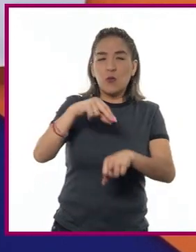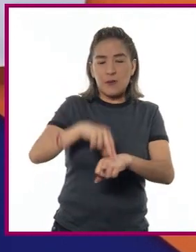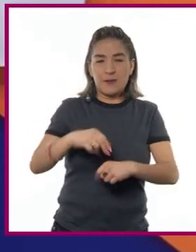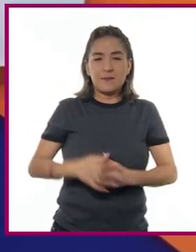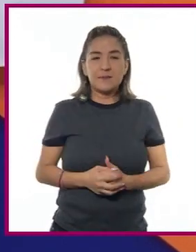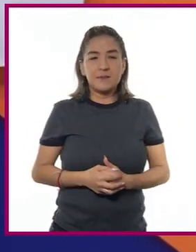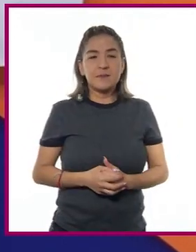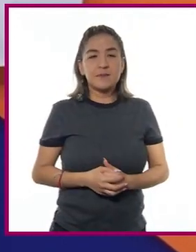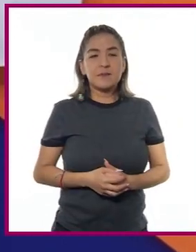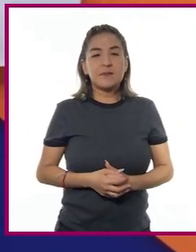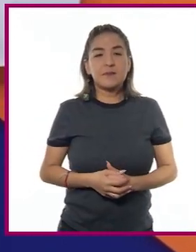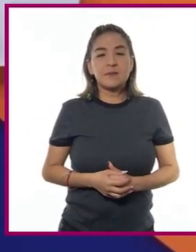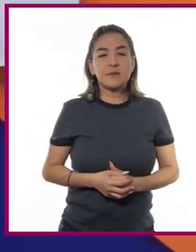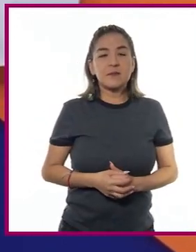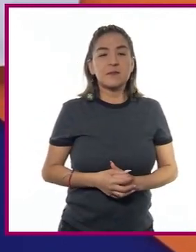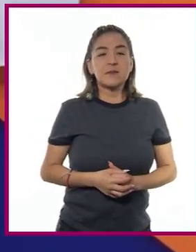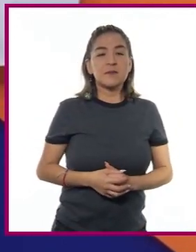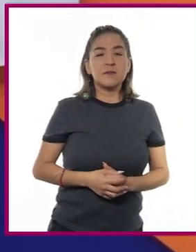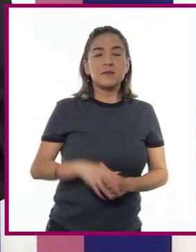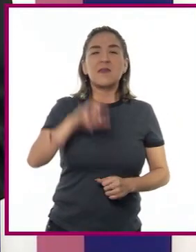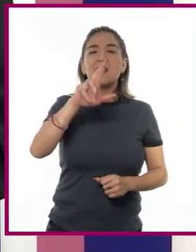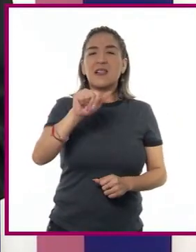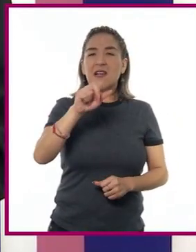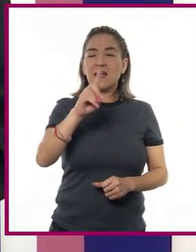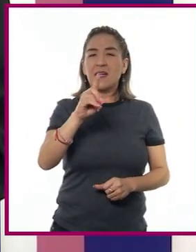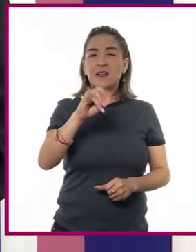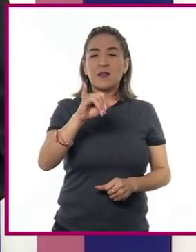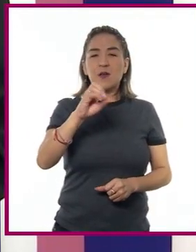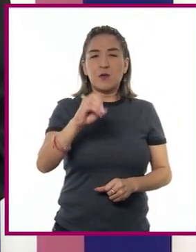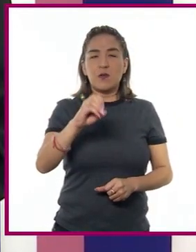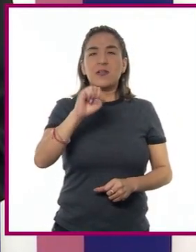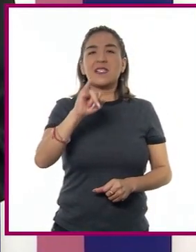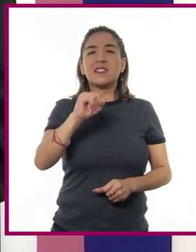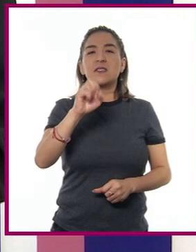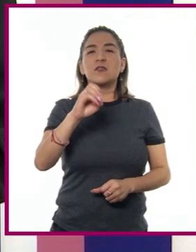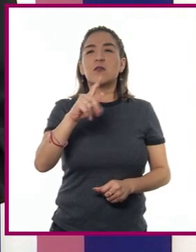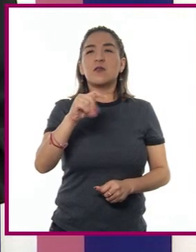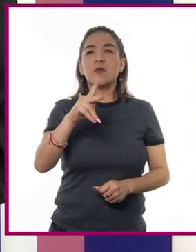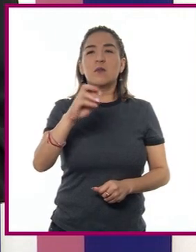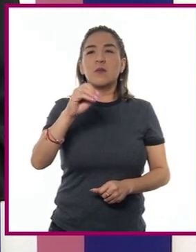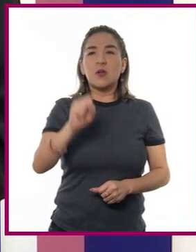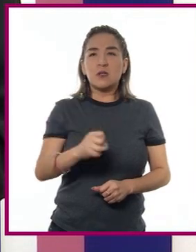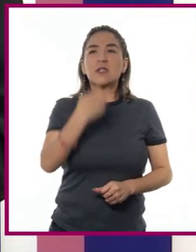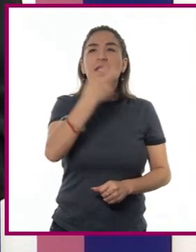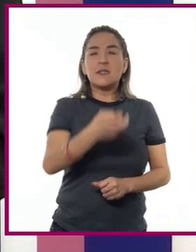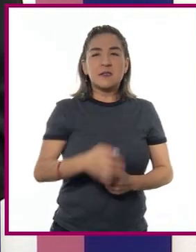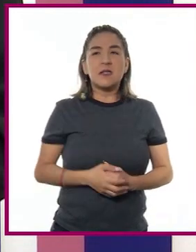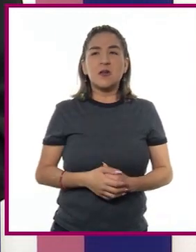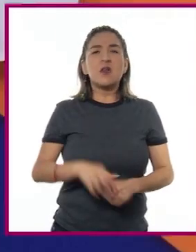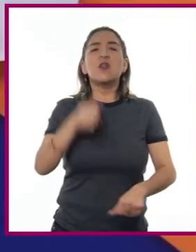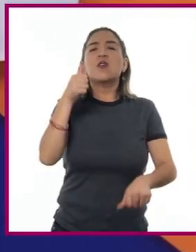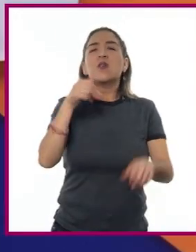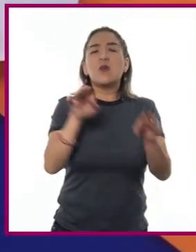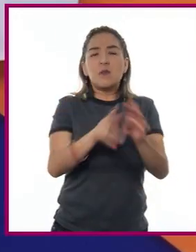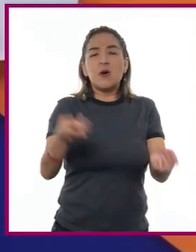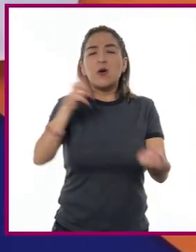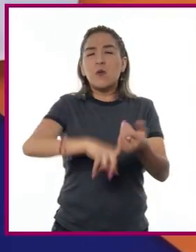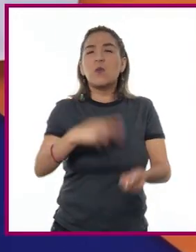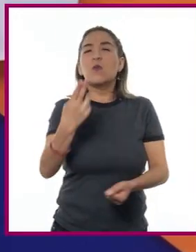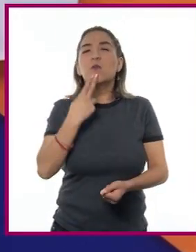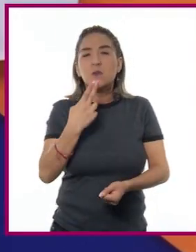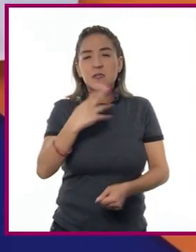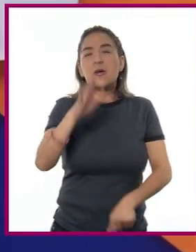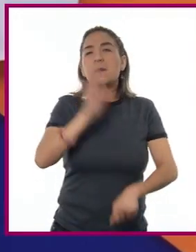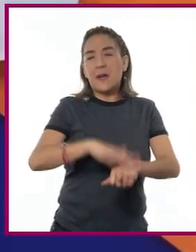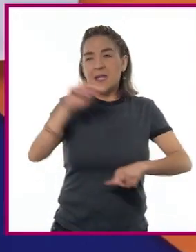respecto a los radioisótopos, ¿qué aplicaciones tienen en la vida cotidiana? Los radioisótopos son utilizados en